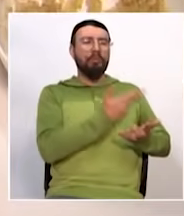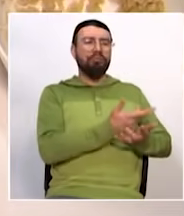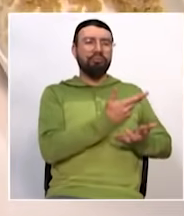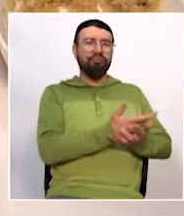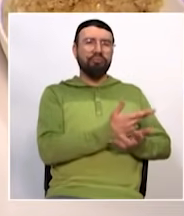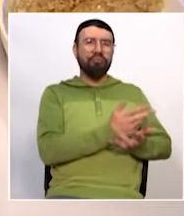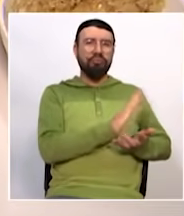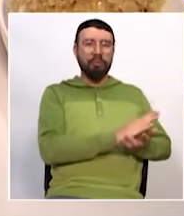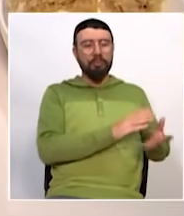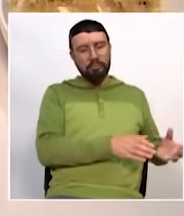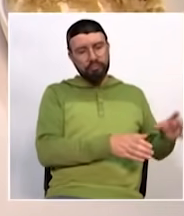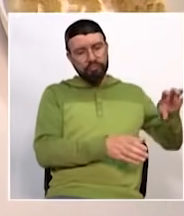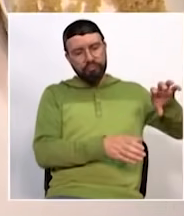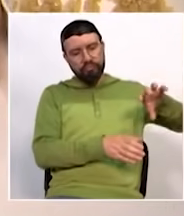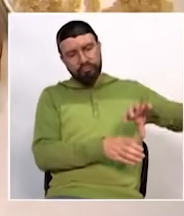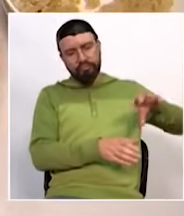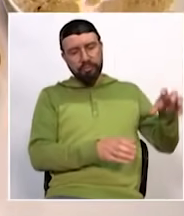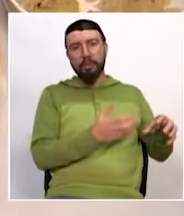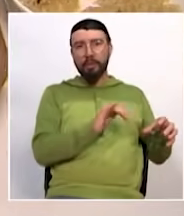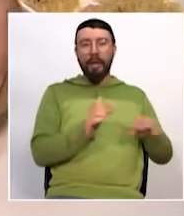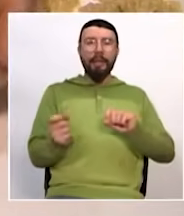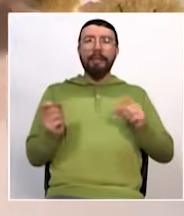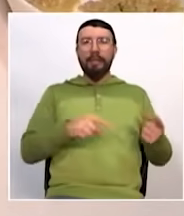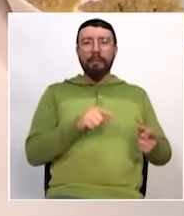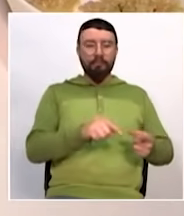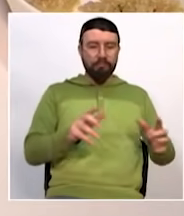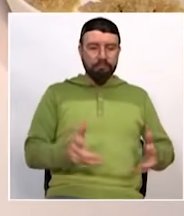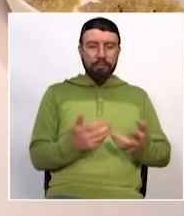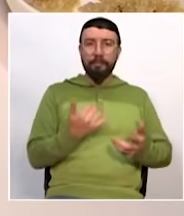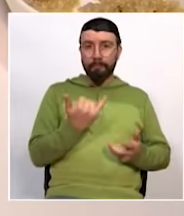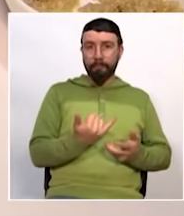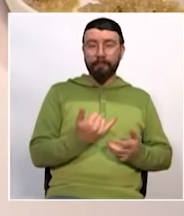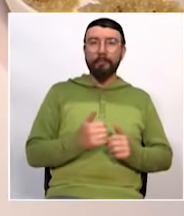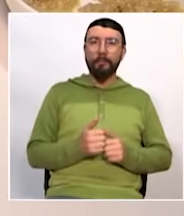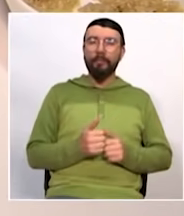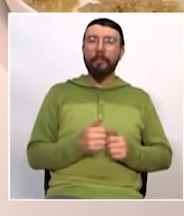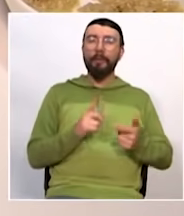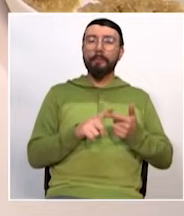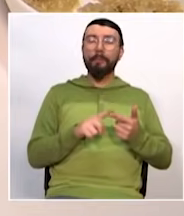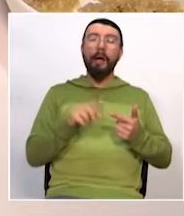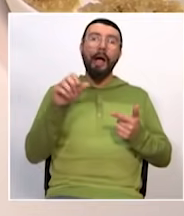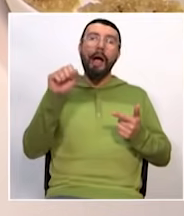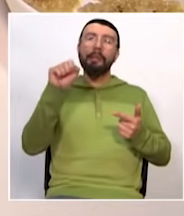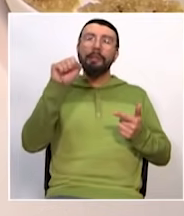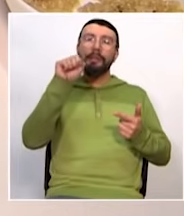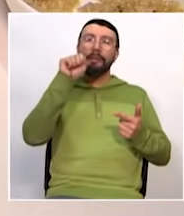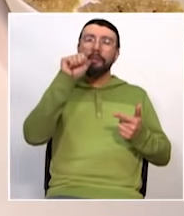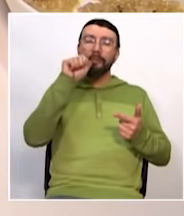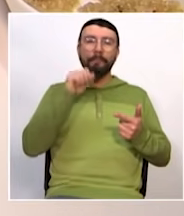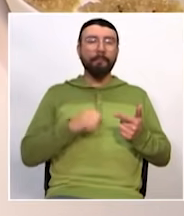dejarla escurriendo y ya queda lista para usar como aquí entonces la zanahoria